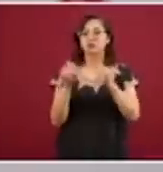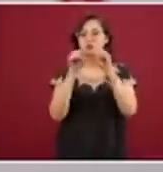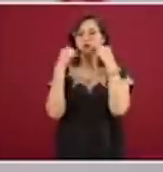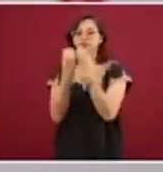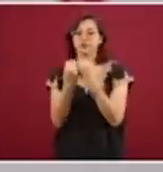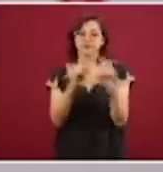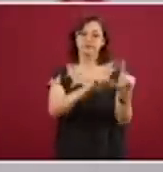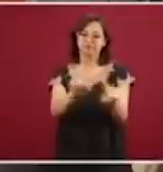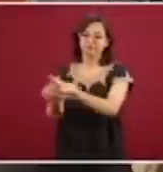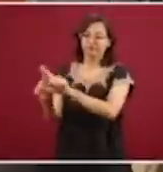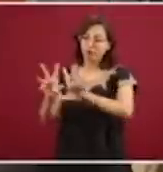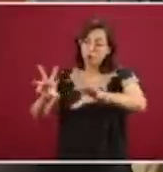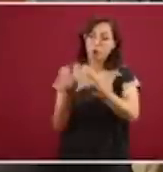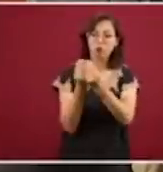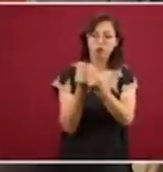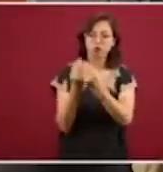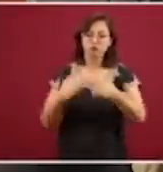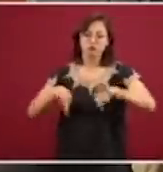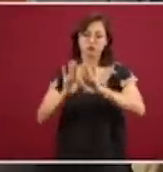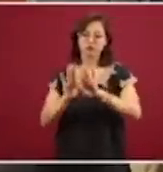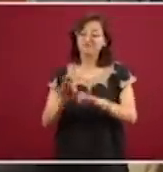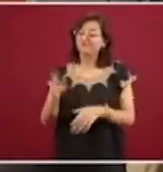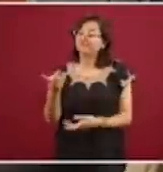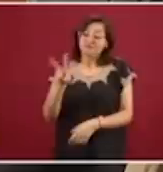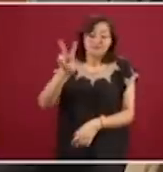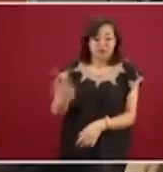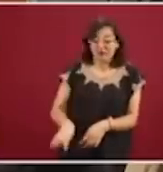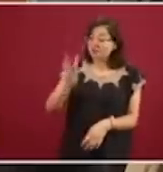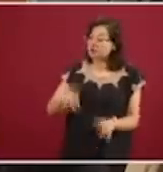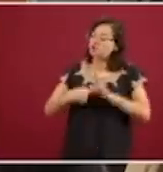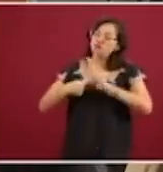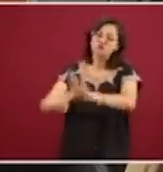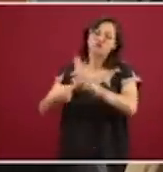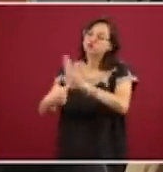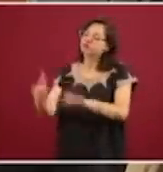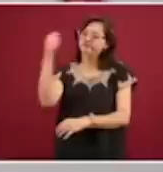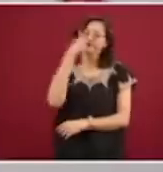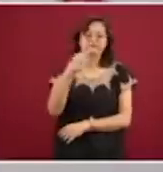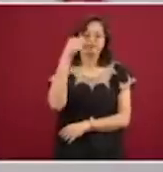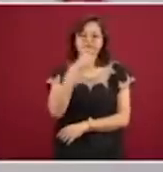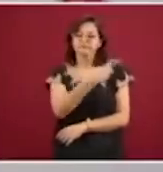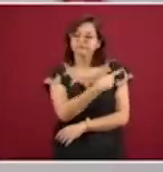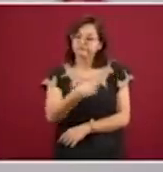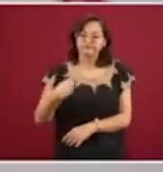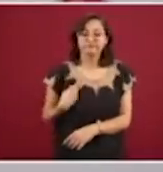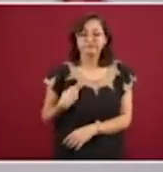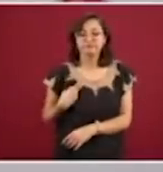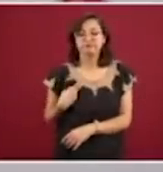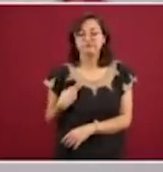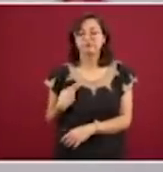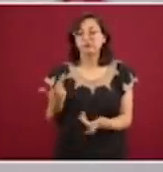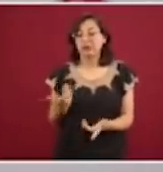que pueden ser relevantes. Entonces, hay que decir siempre la verdad, lo hemos dicho de otras maneras, no es solamente una